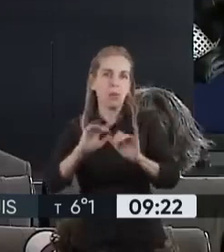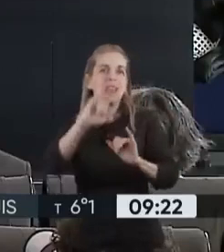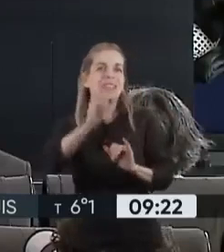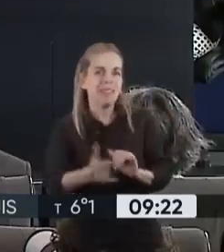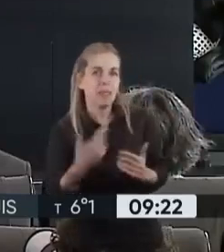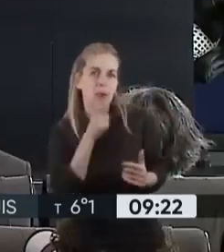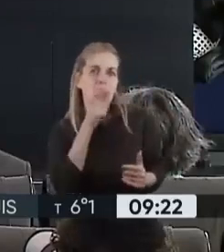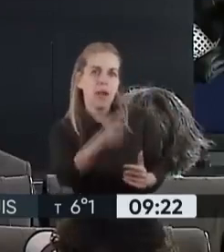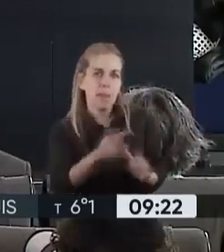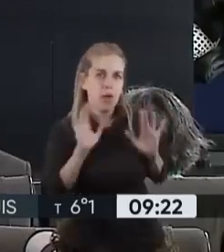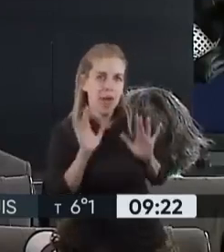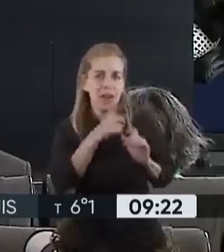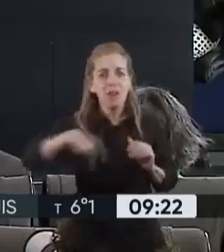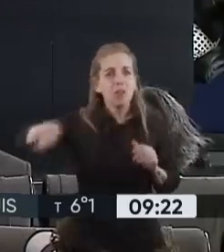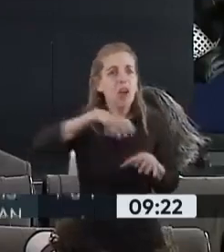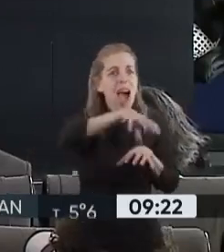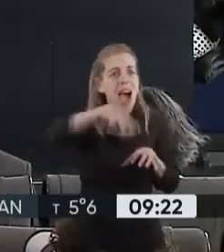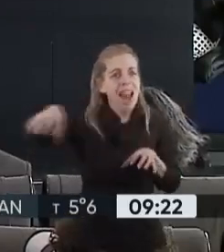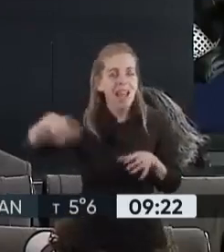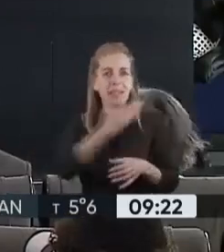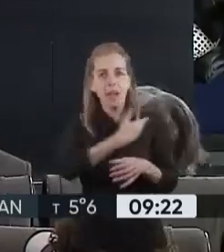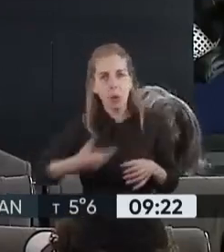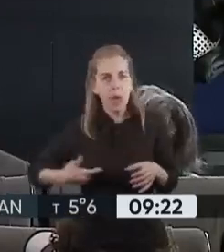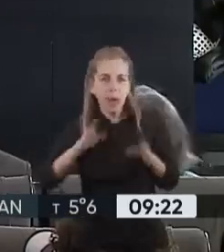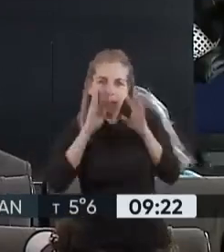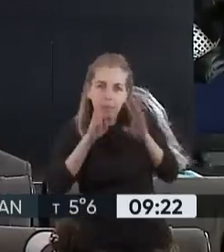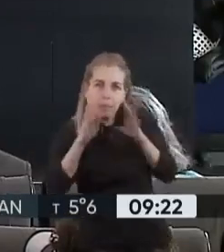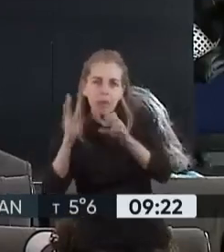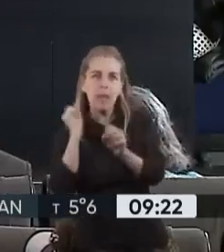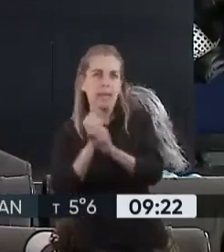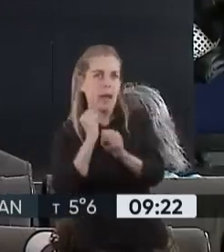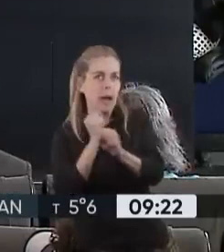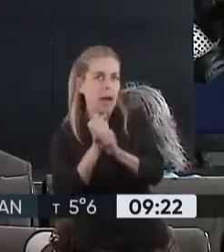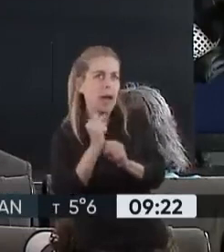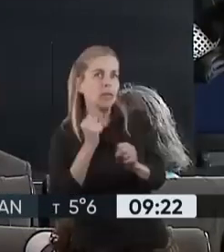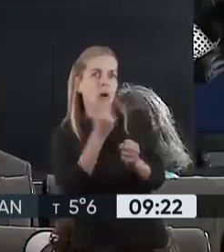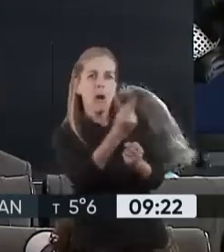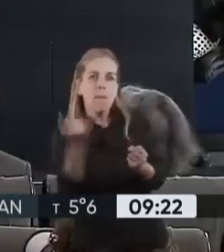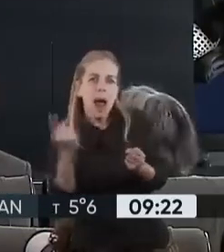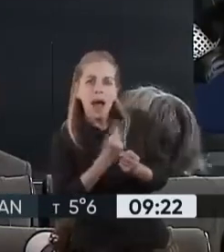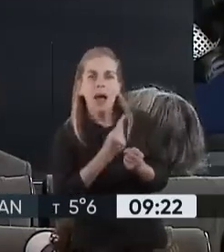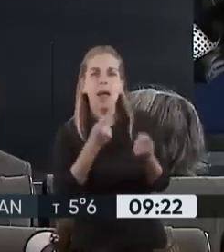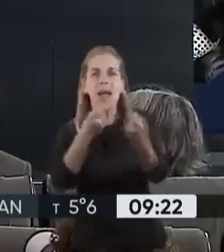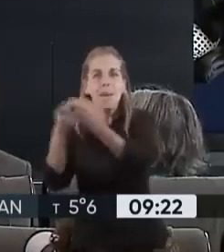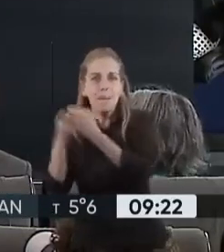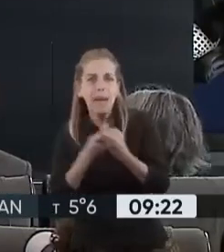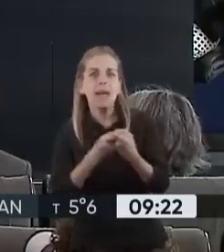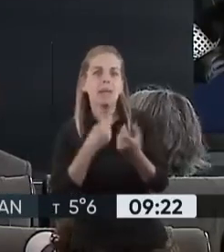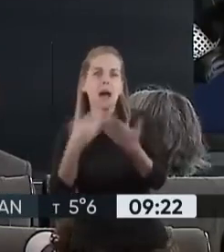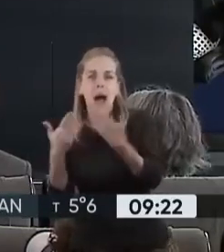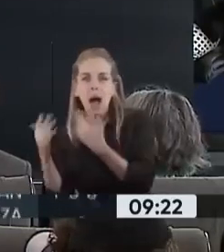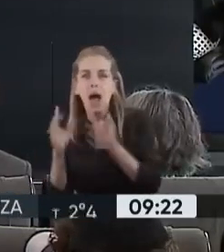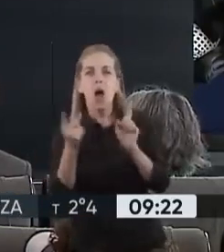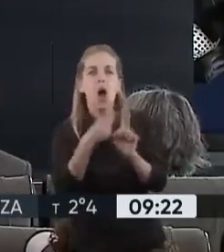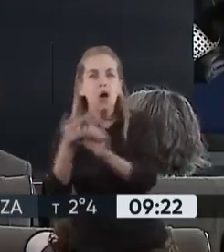decirte es que estamos trabajando todas las áreas de gobierno para poder tener a cada uno de los empresarios con esa